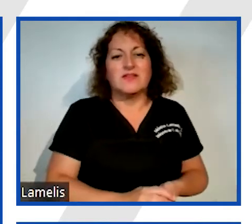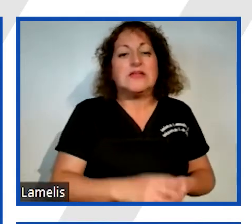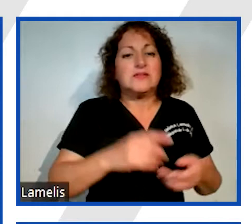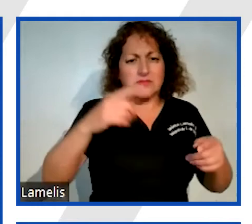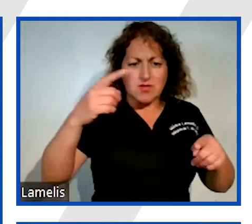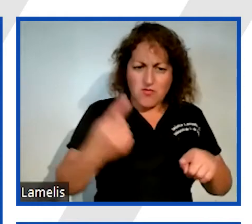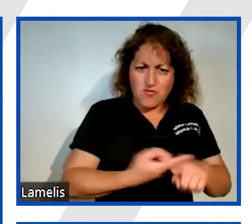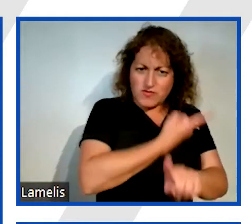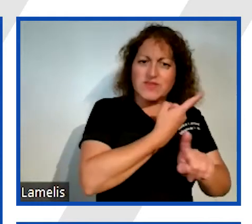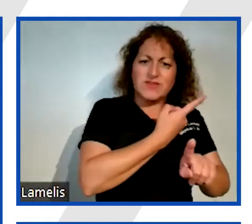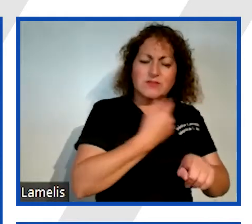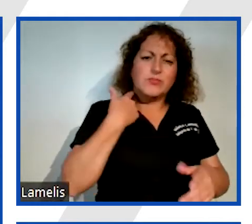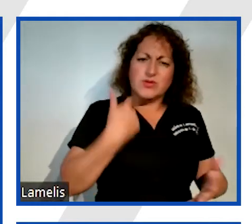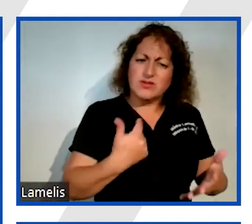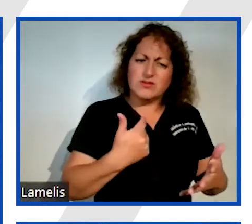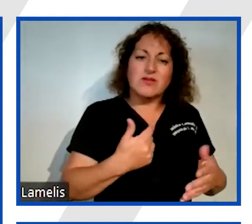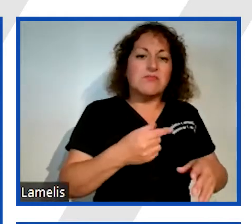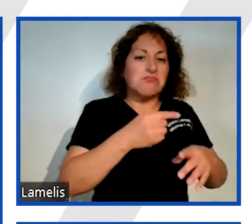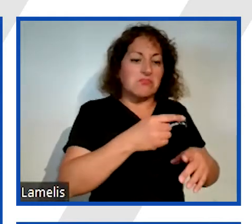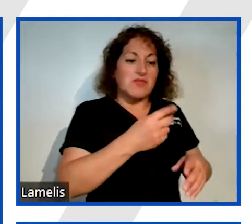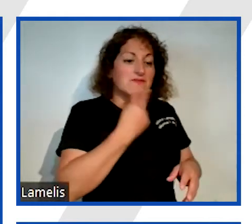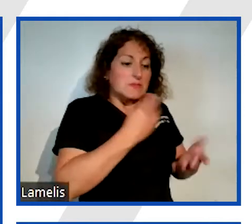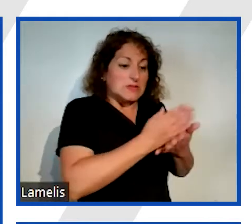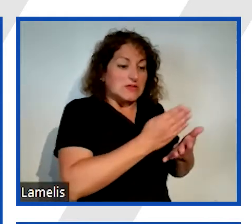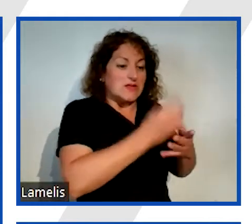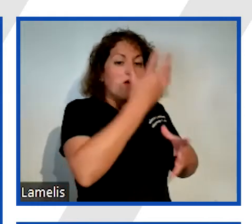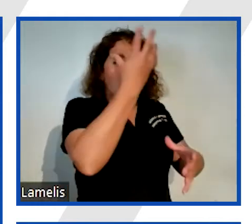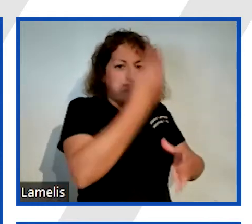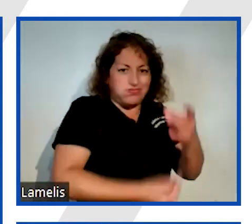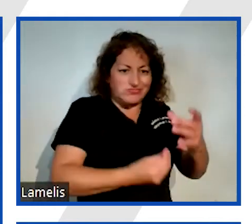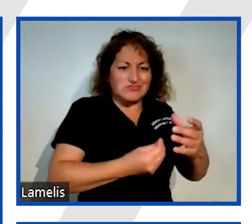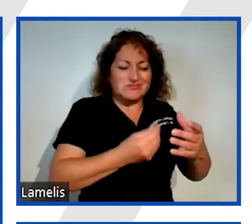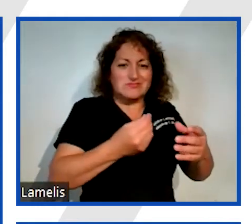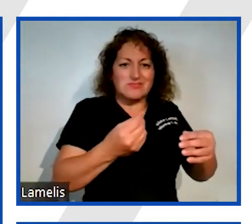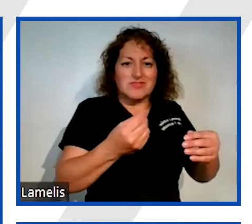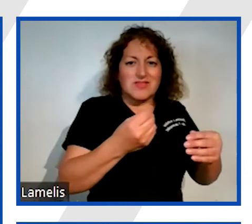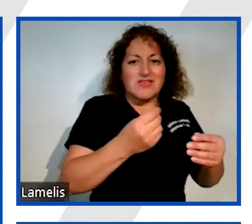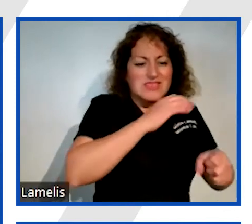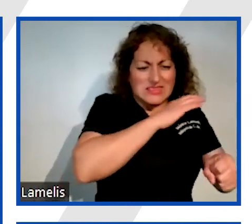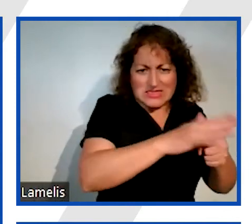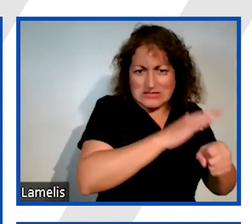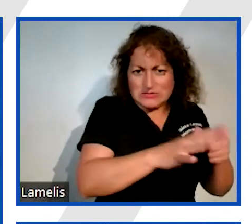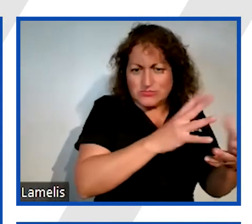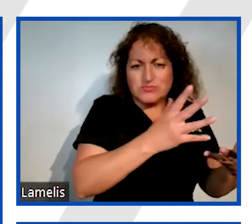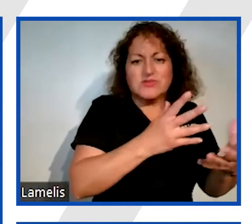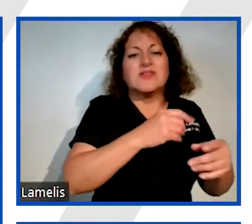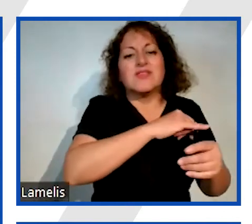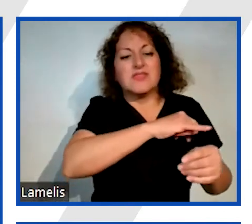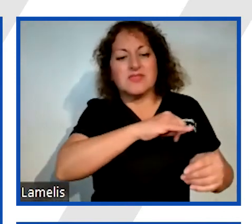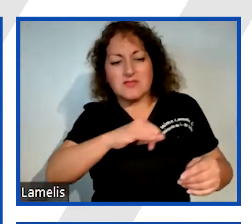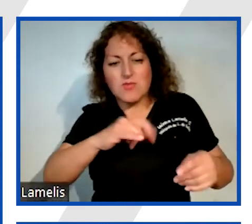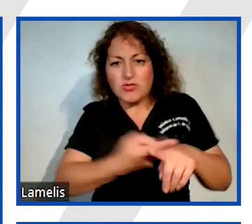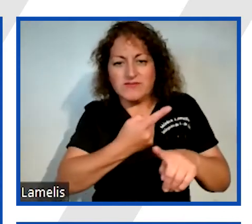una primera extinción vacía luego después de la segunda etapa de evolución de la vida que estábamos diciendo acá que era aproximadamente